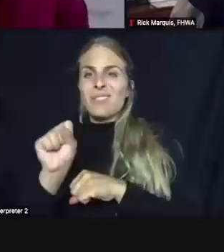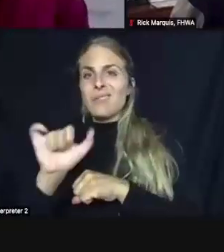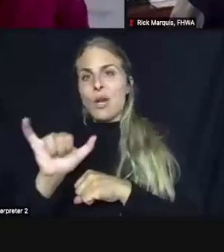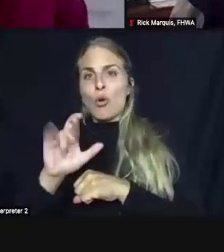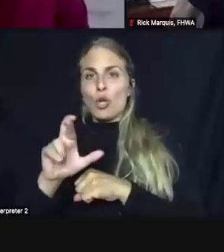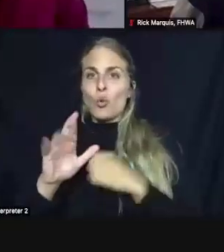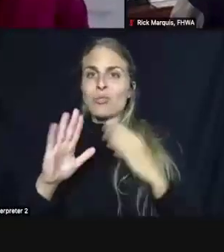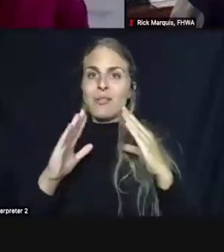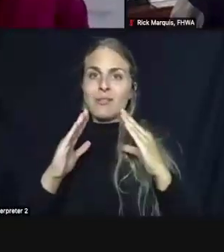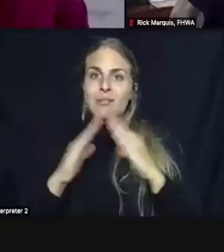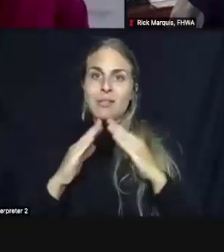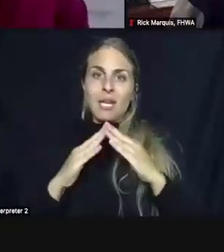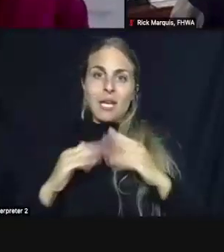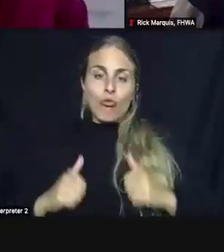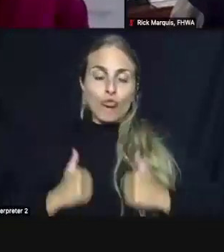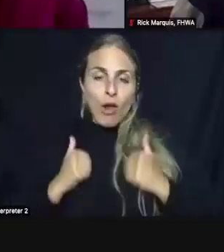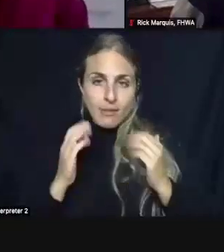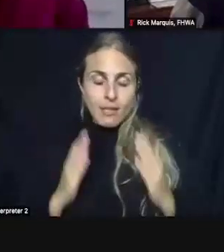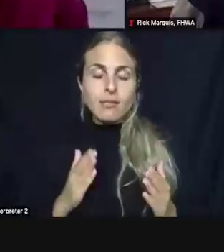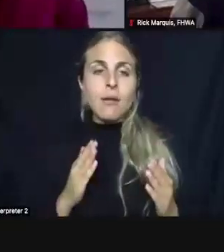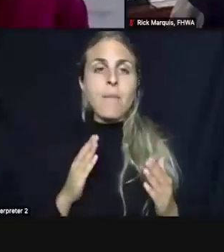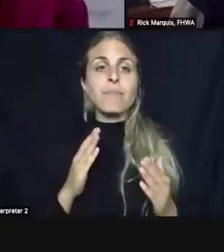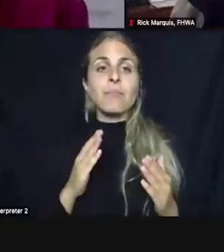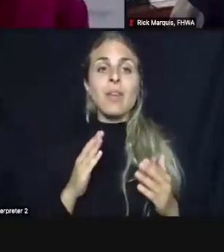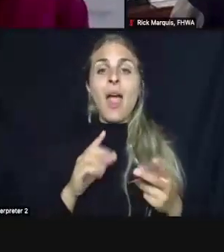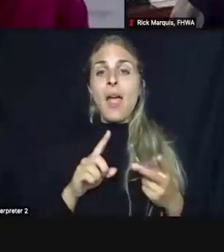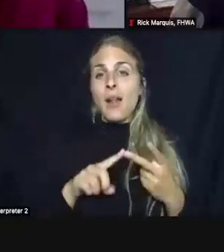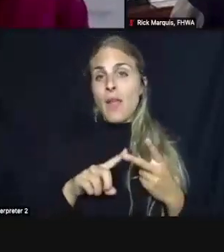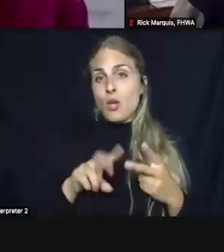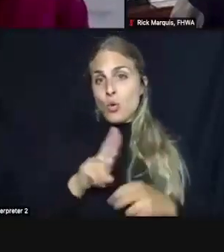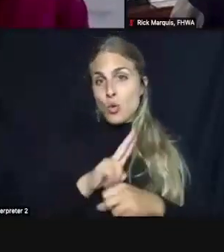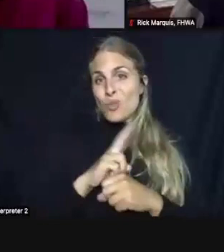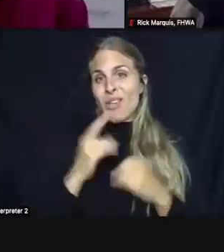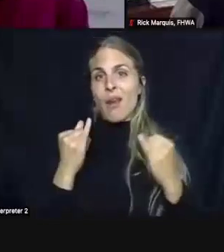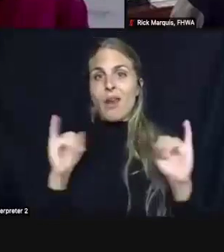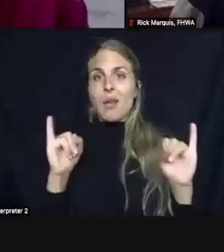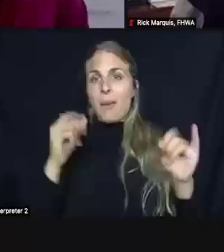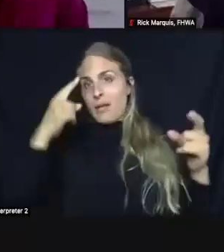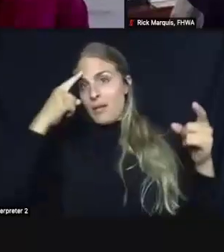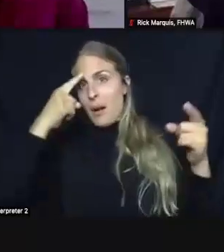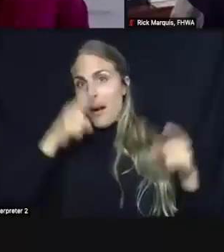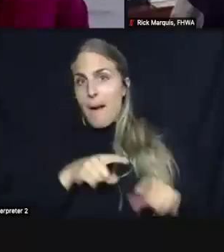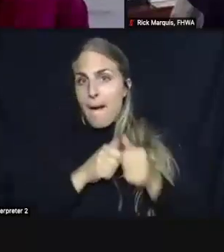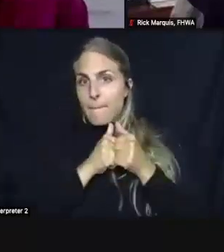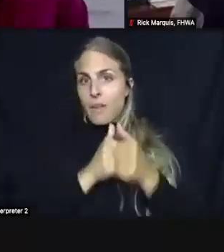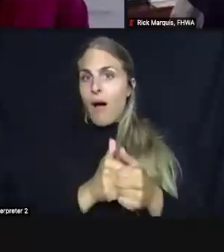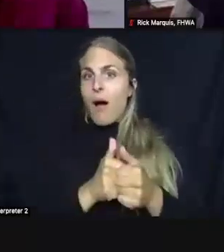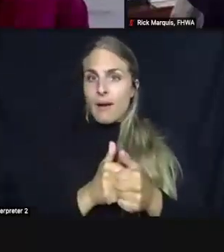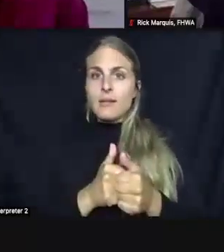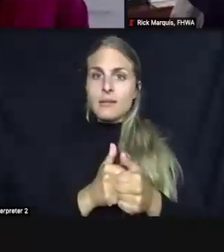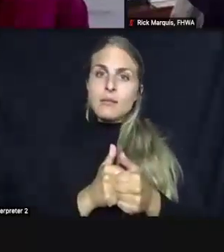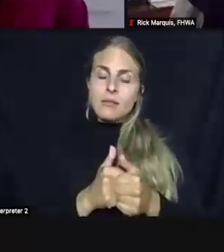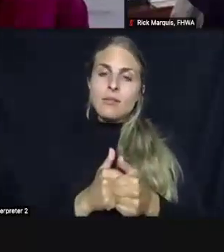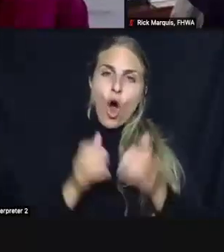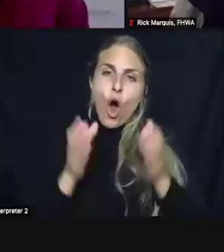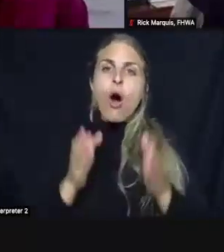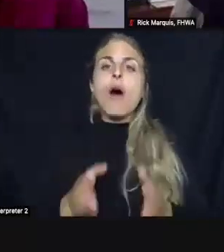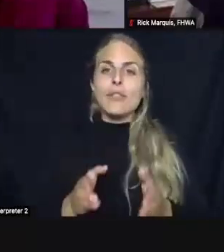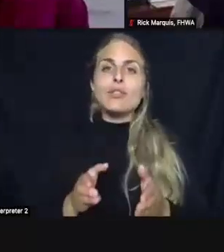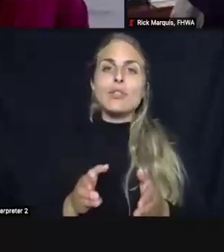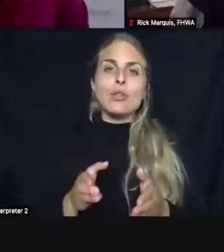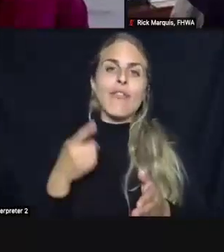destrucción del I-81 para los residentes de Syracuse y usan un oficial